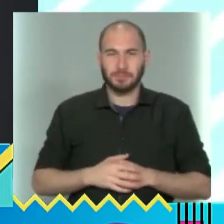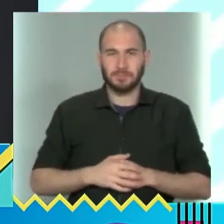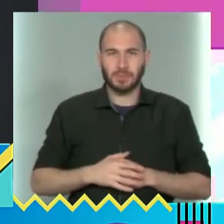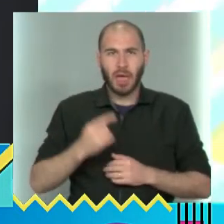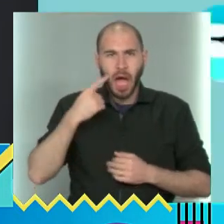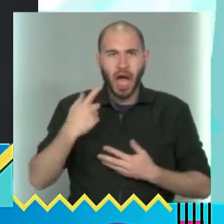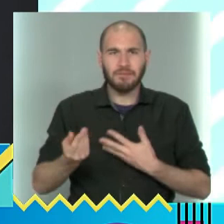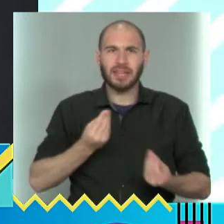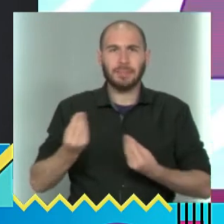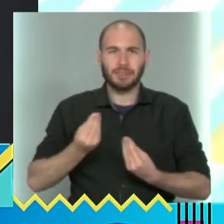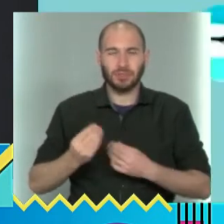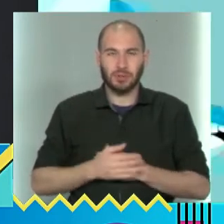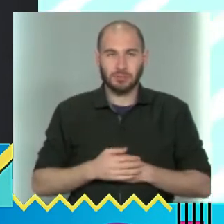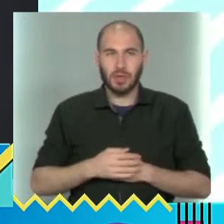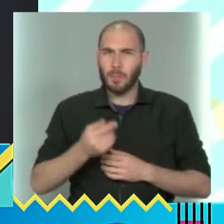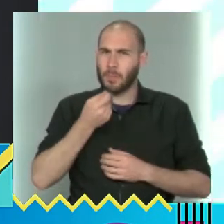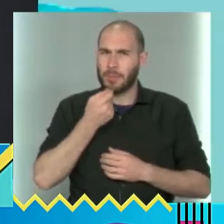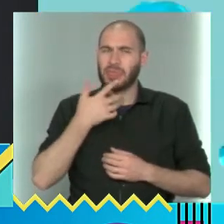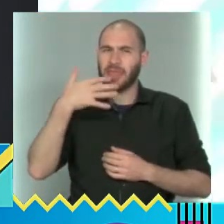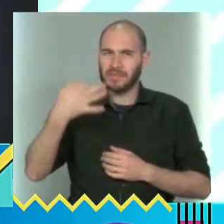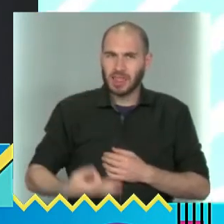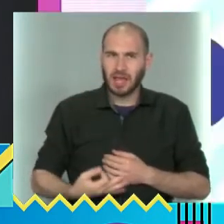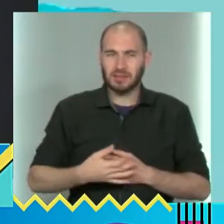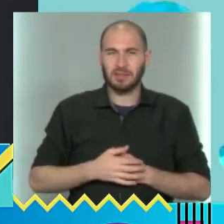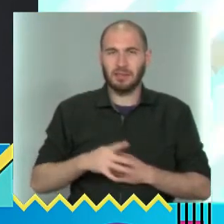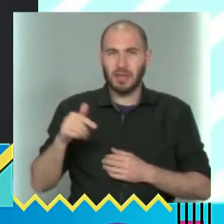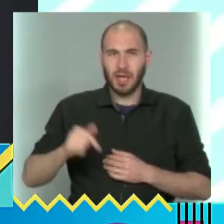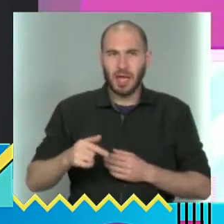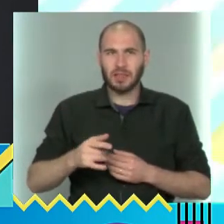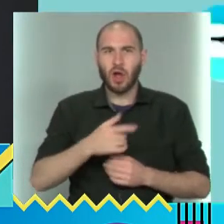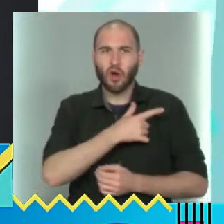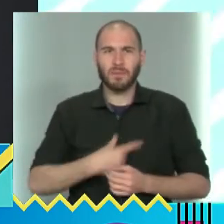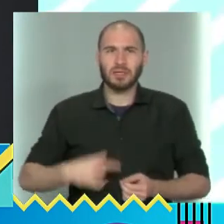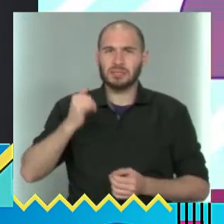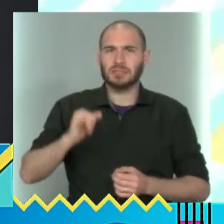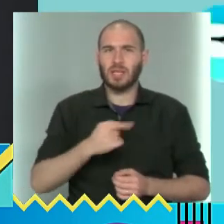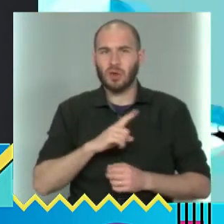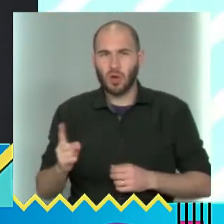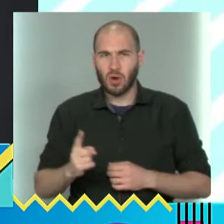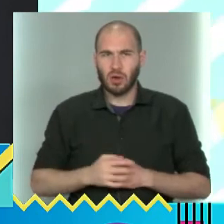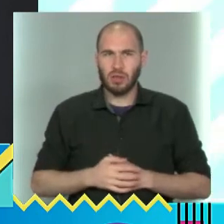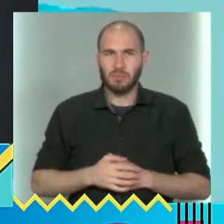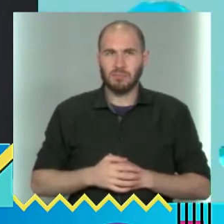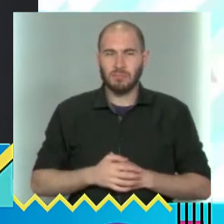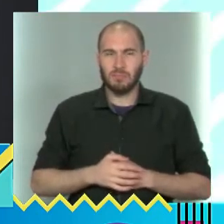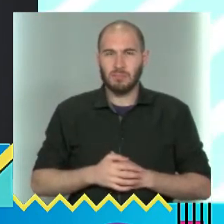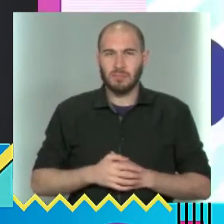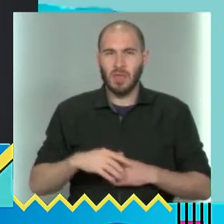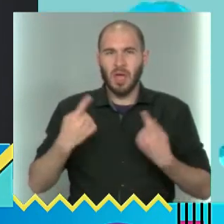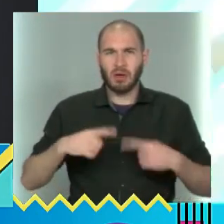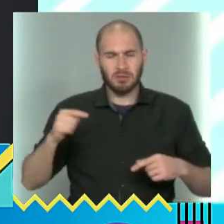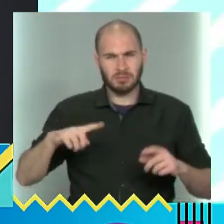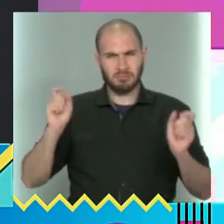a ver qué había sucedido y si en realidad esto era obra del gobierno o no. Esto es algo que